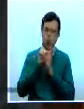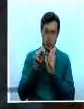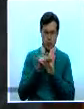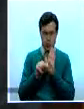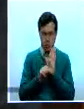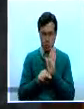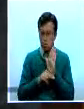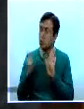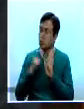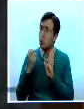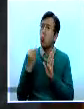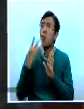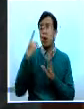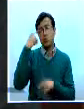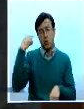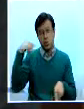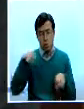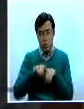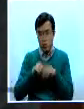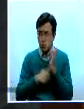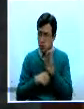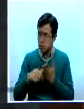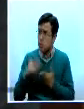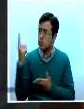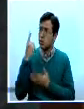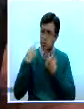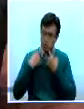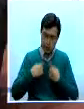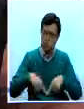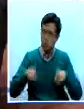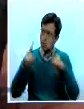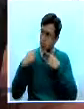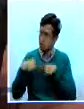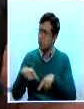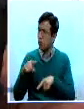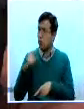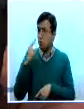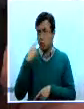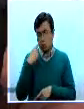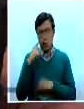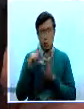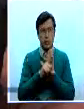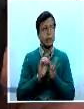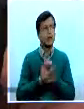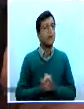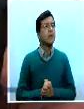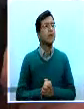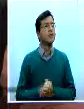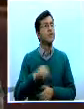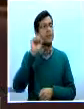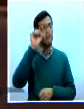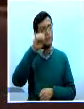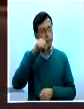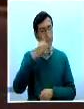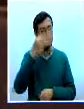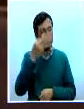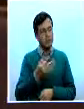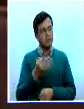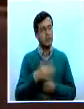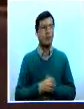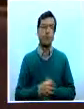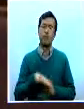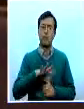cuántos acuerdos ministeriales deberán emitir para reglamentar la aplicación de algunos tramos de la ley si álex efectivamente son alrededor